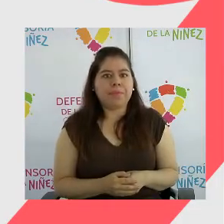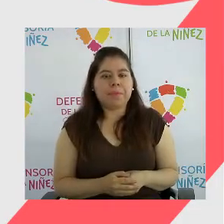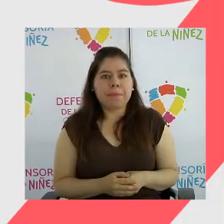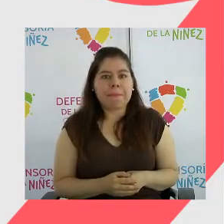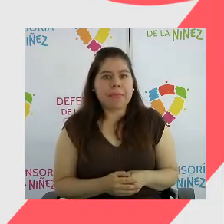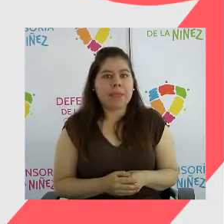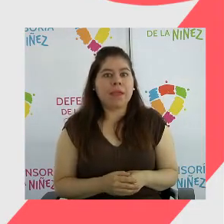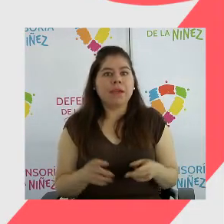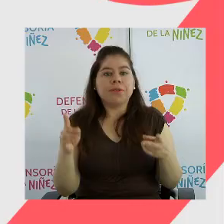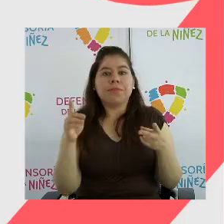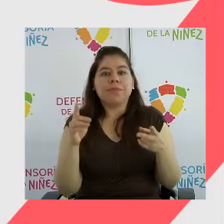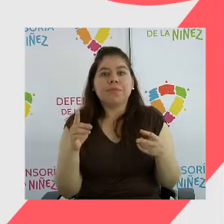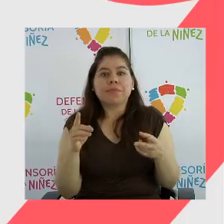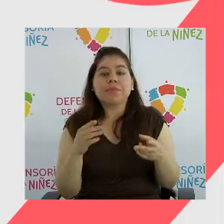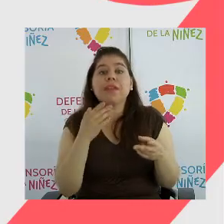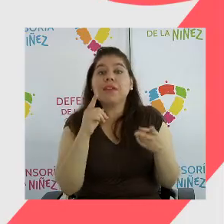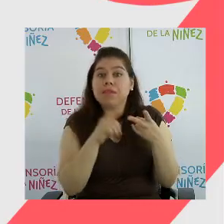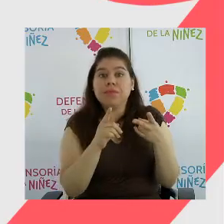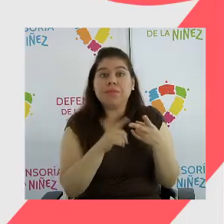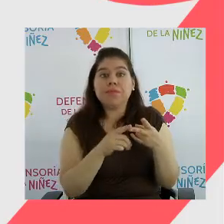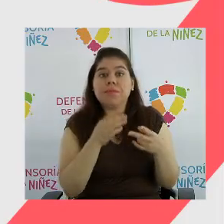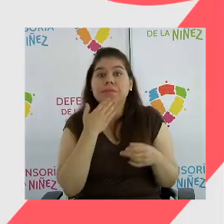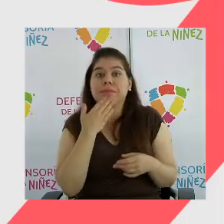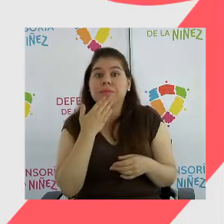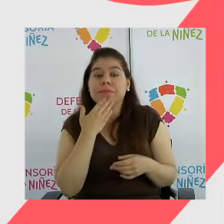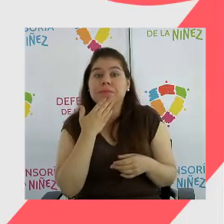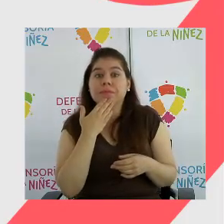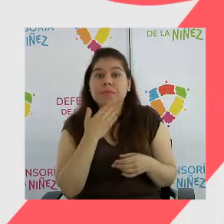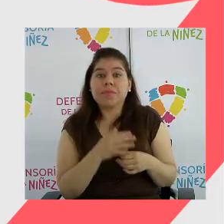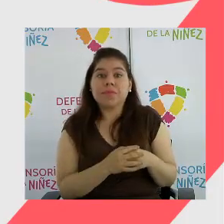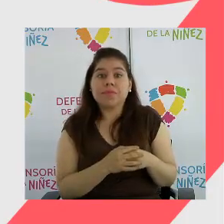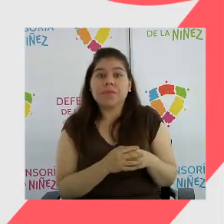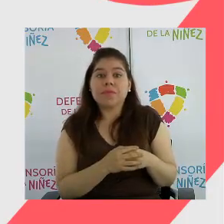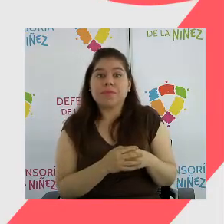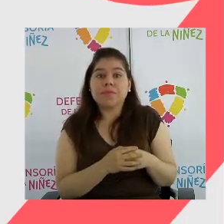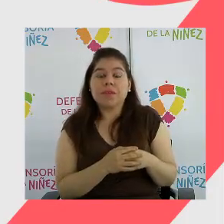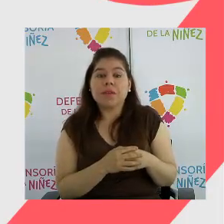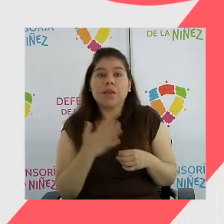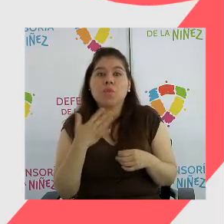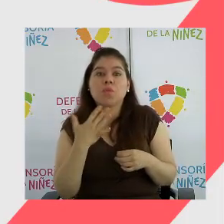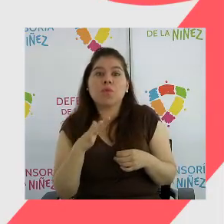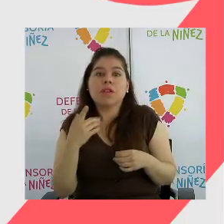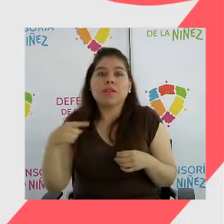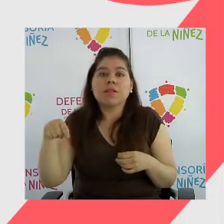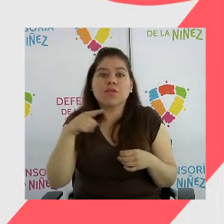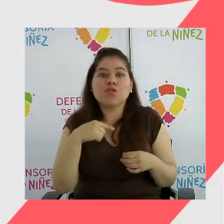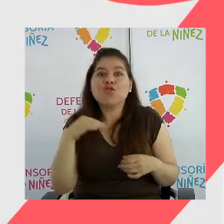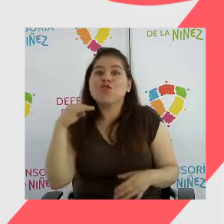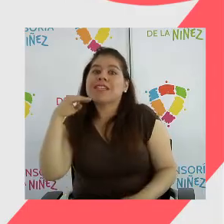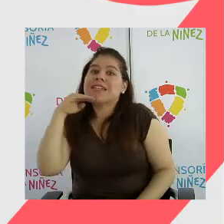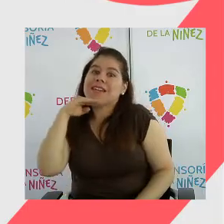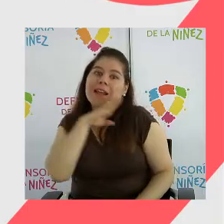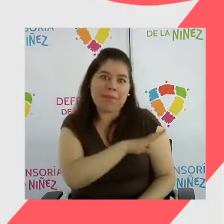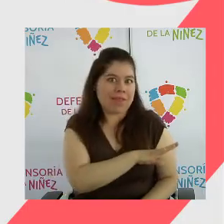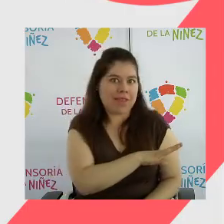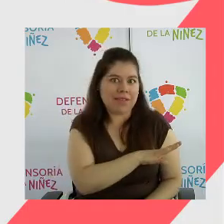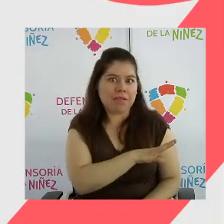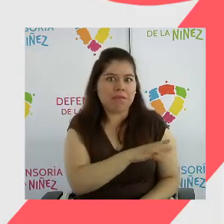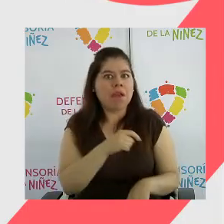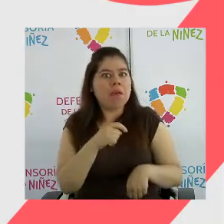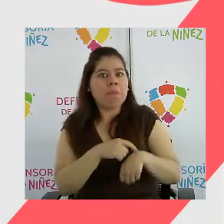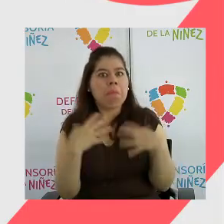términos del valor de la oportunidad, también se relaciona con ser lo suficientemente rápidos en la intervención, no por ello menos